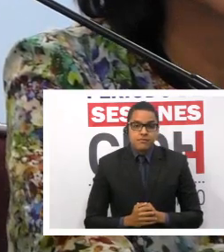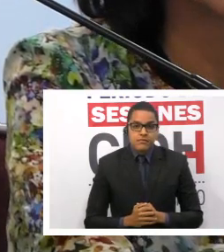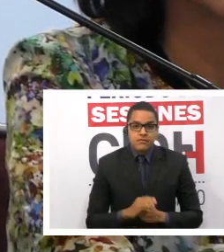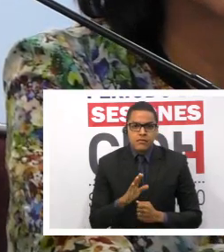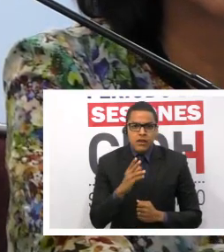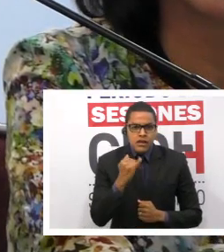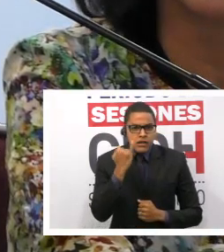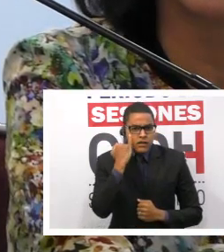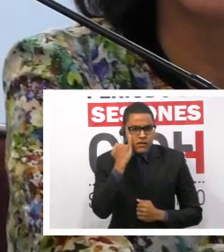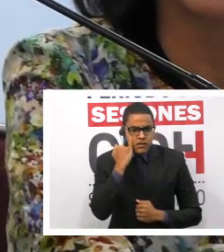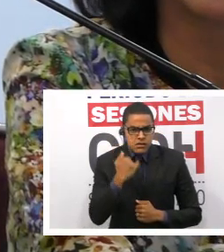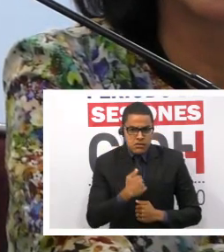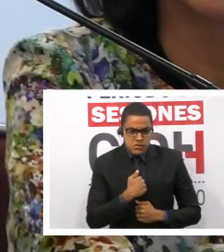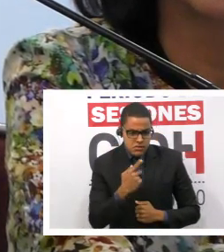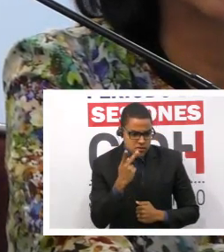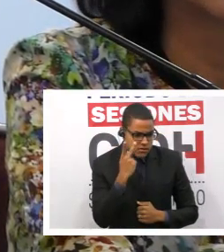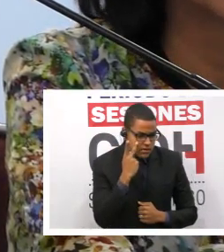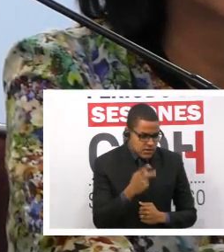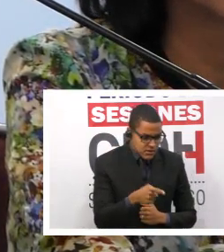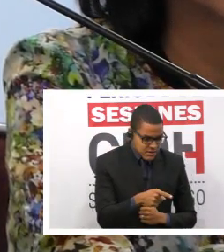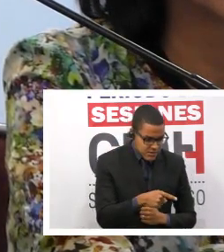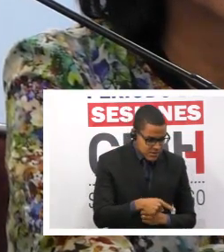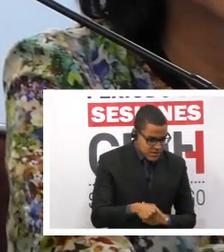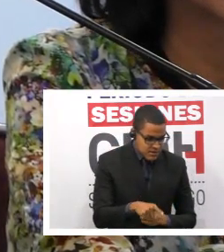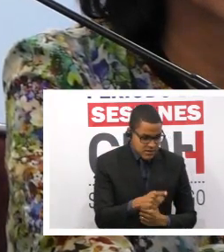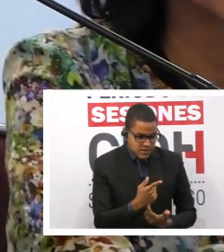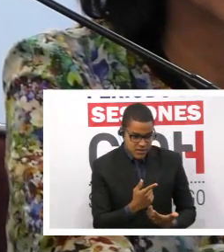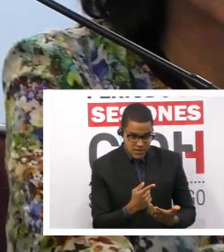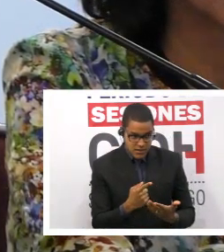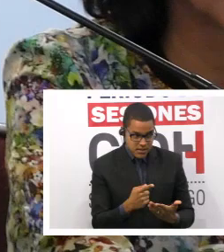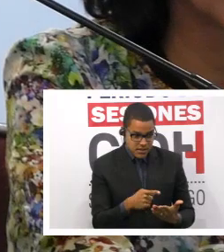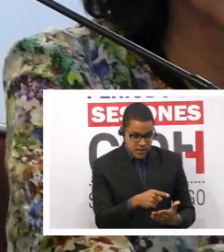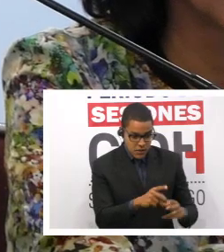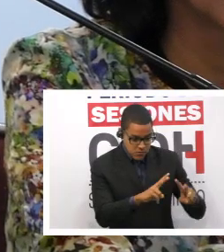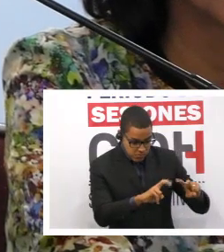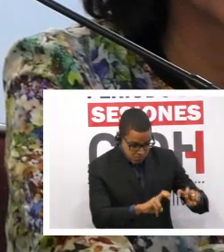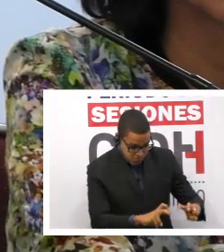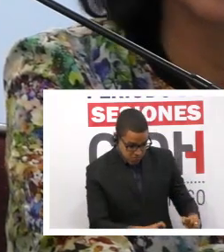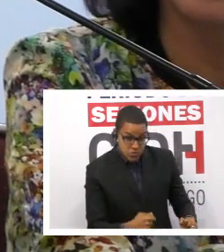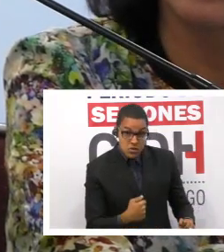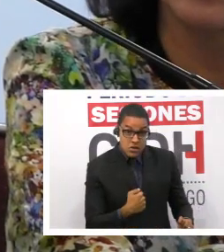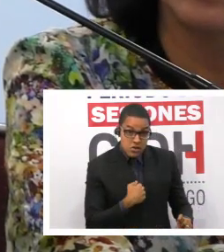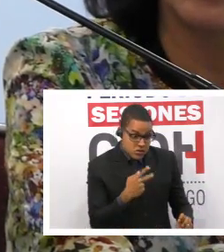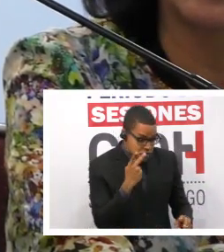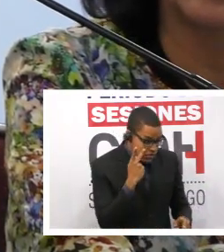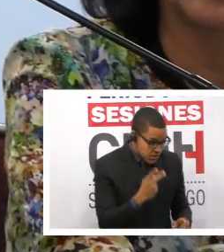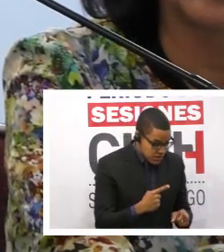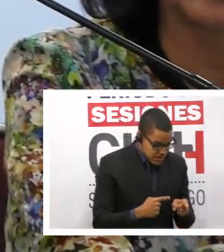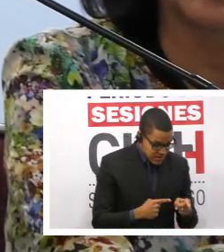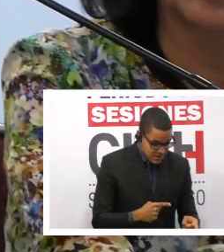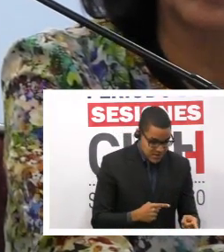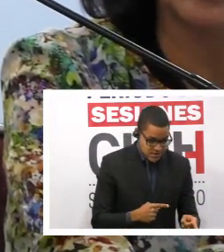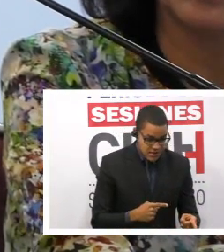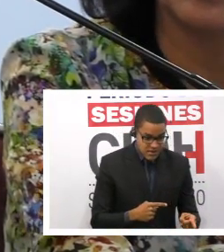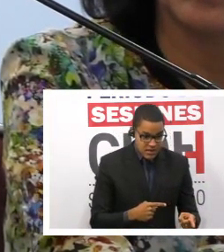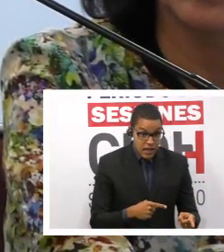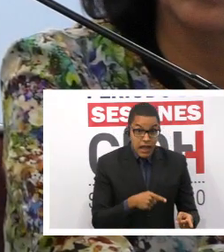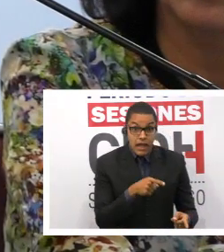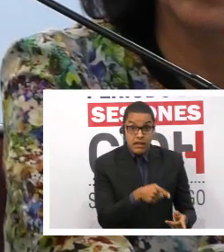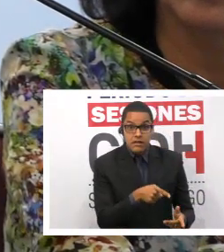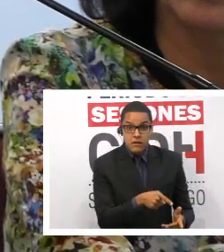global hay una y documentos del comité de los derechos humanos de ese dado de los diferentes